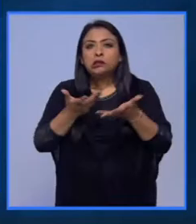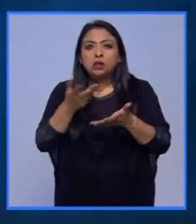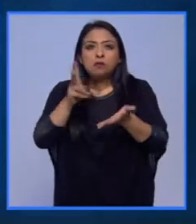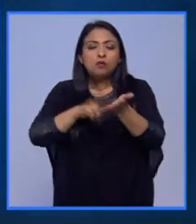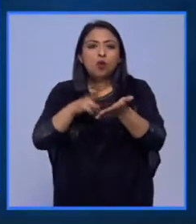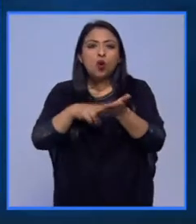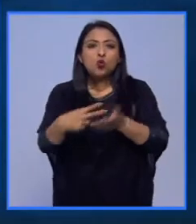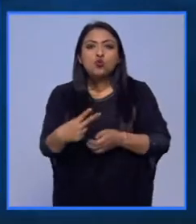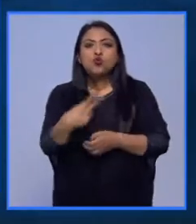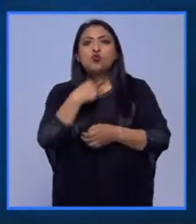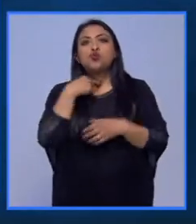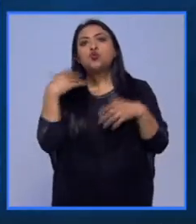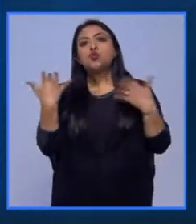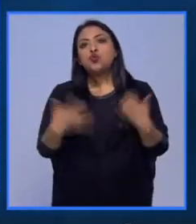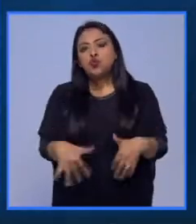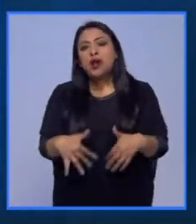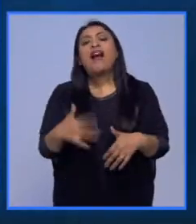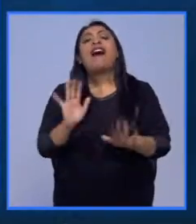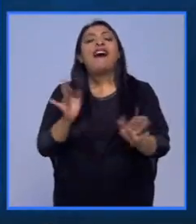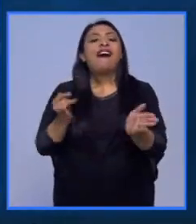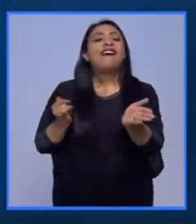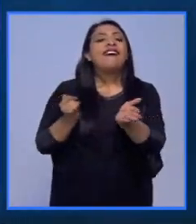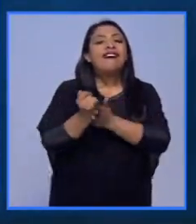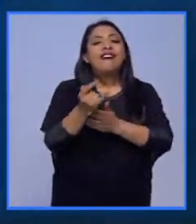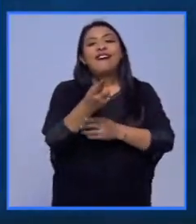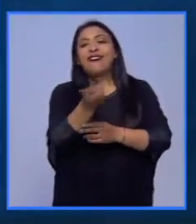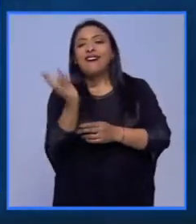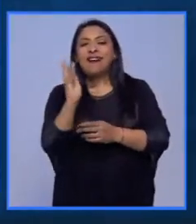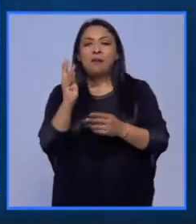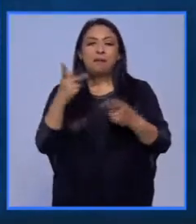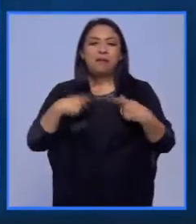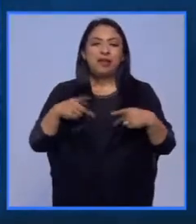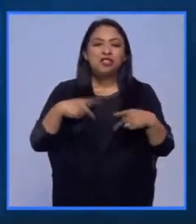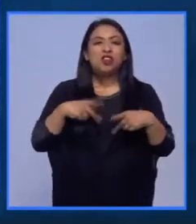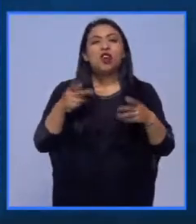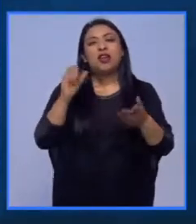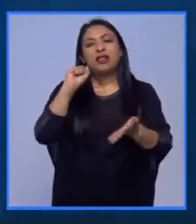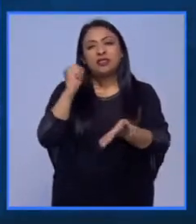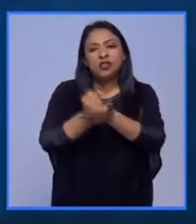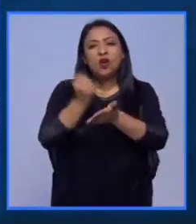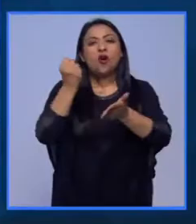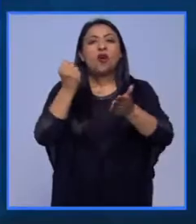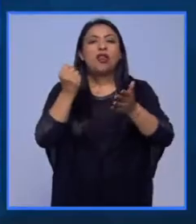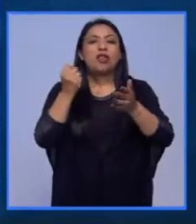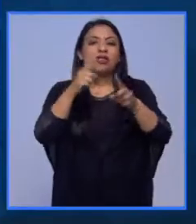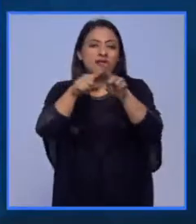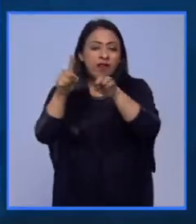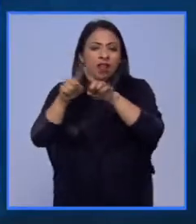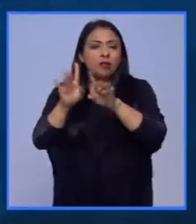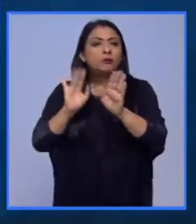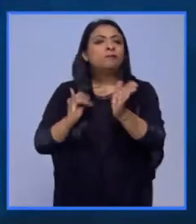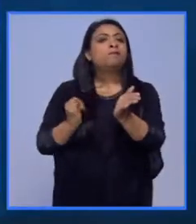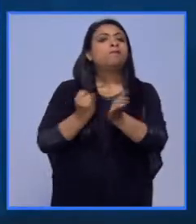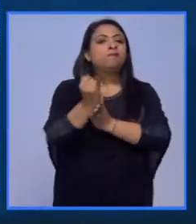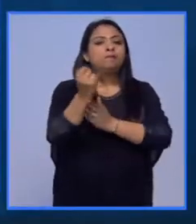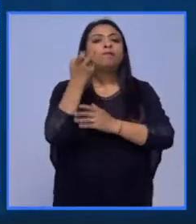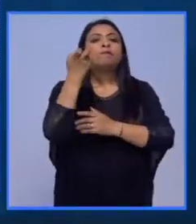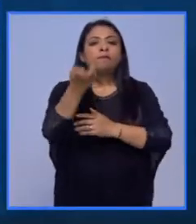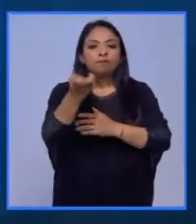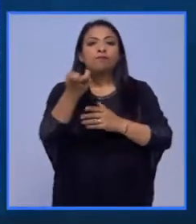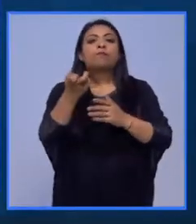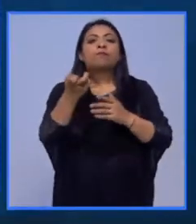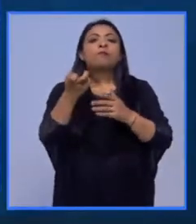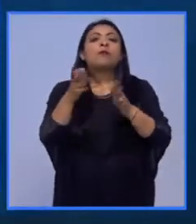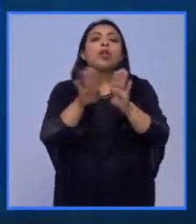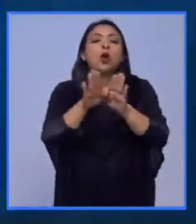están. Entonces decidimos que junto con muchos de los expositores, editores y demás, decidir hacer este tipo de